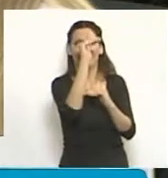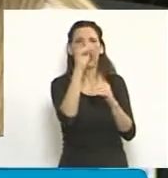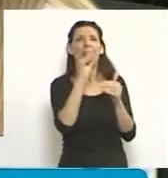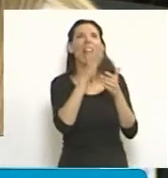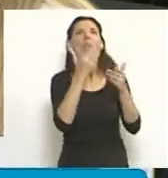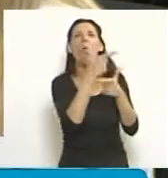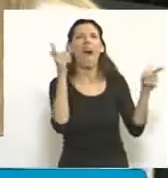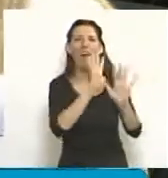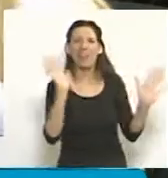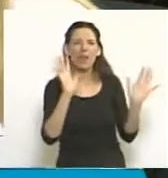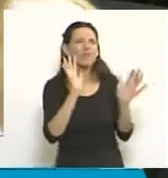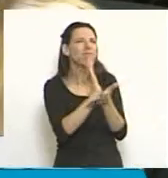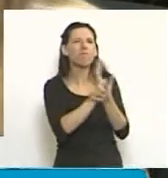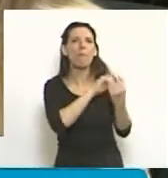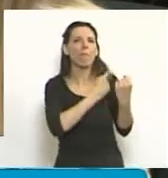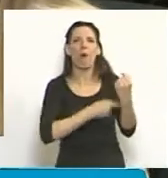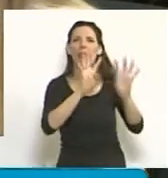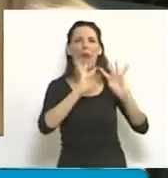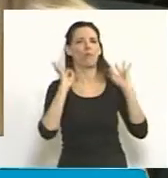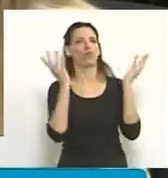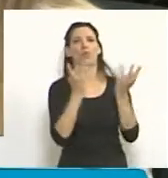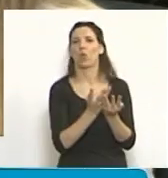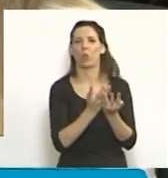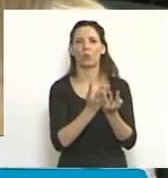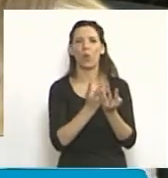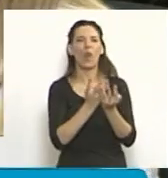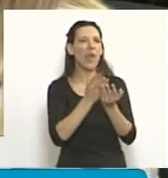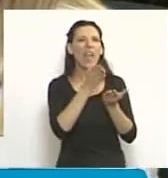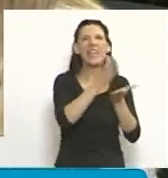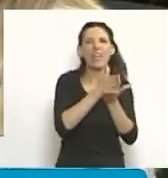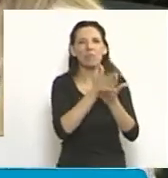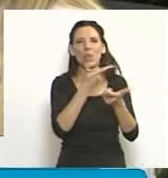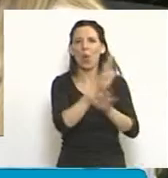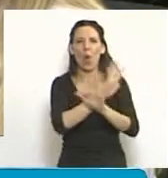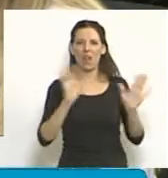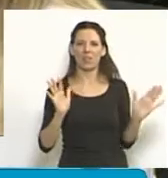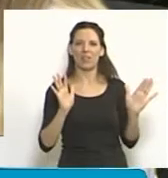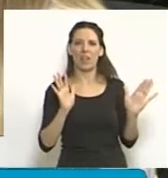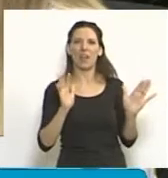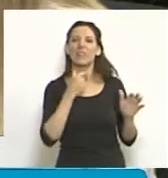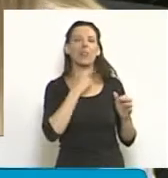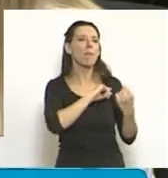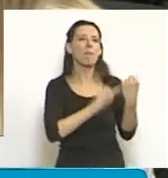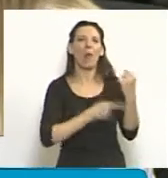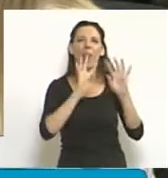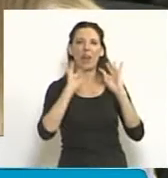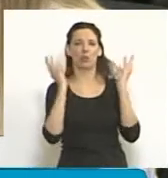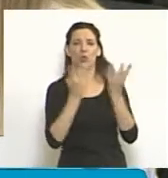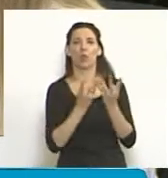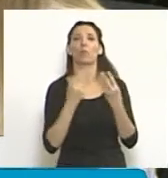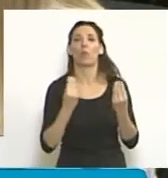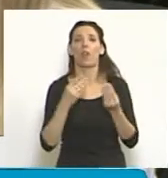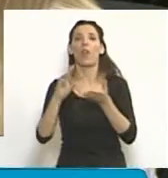la redundancia, un poder absoluto, ilimitado, y una enorme discrecionalidad para la asignación